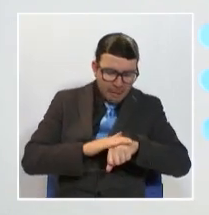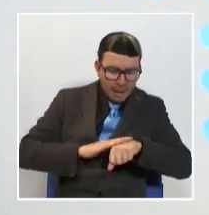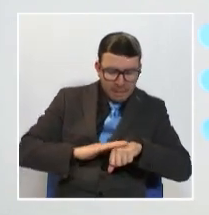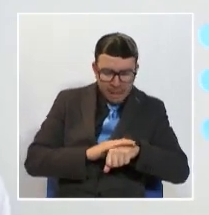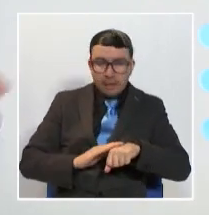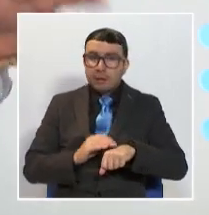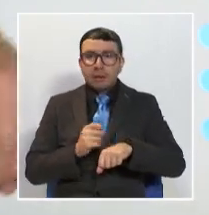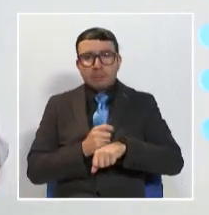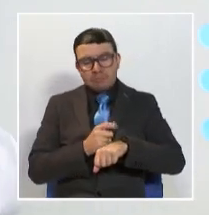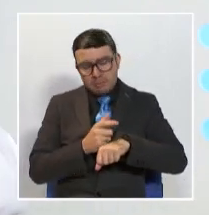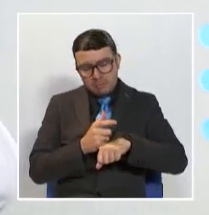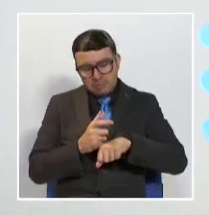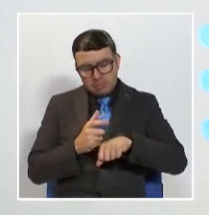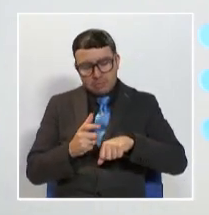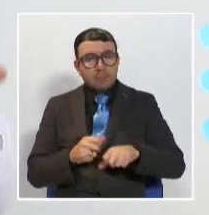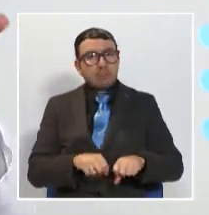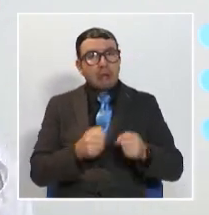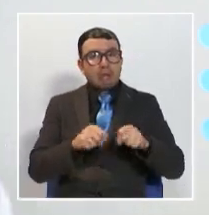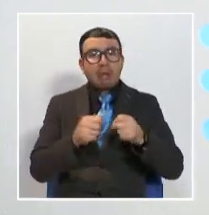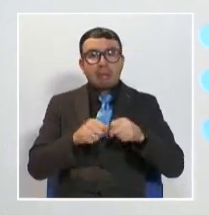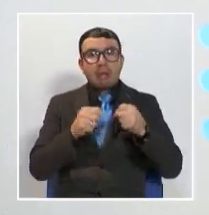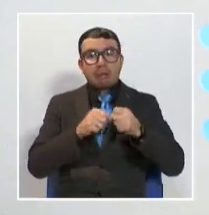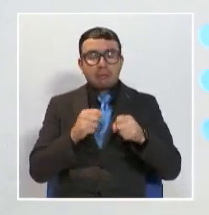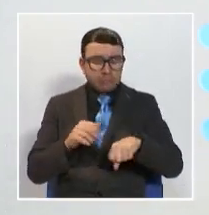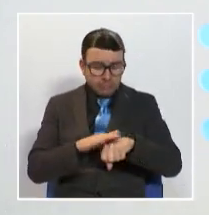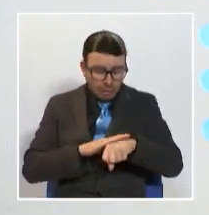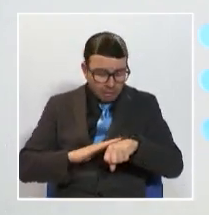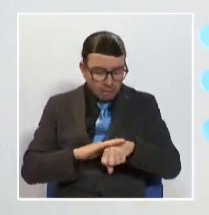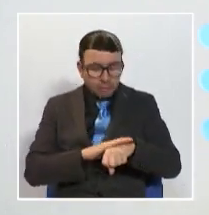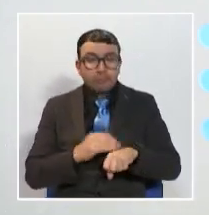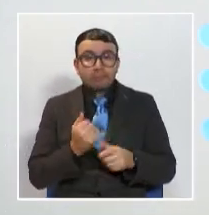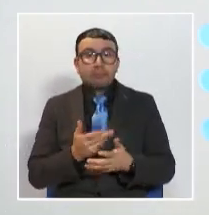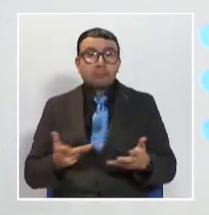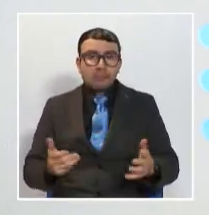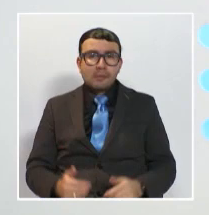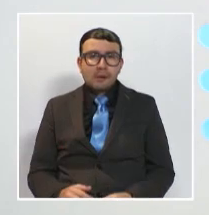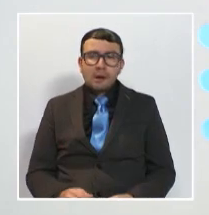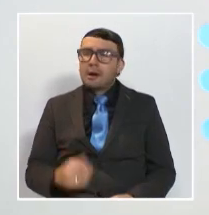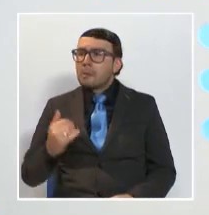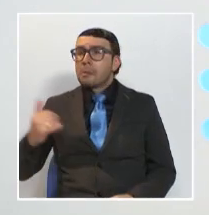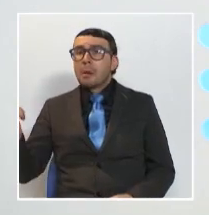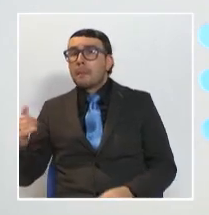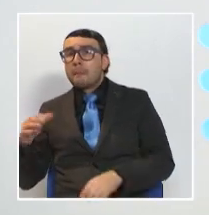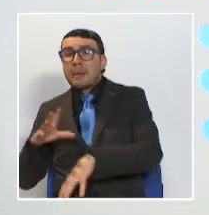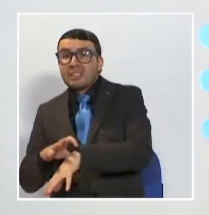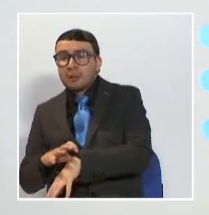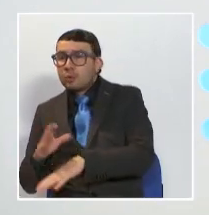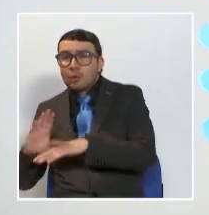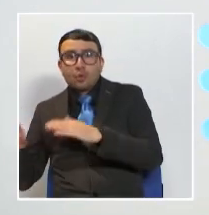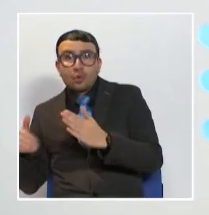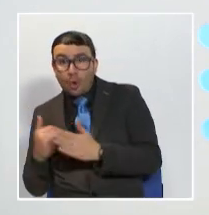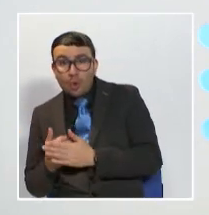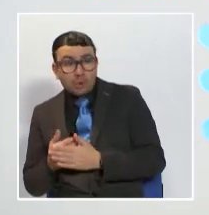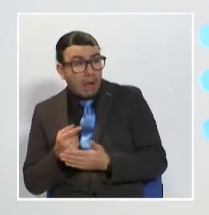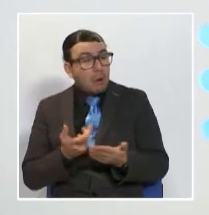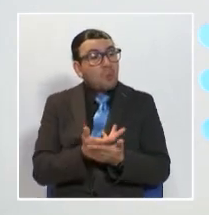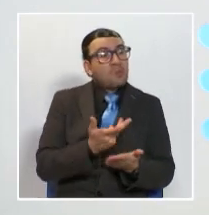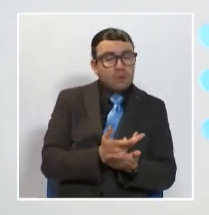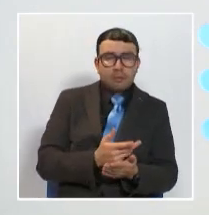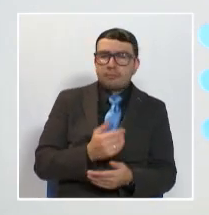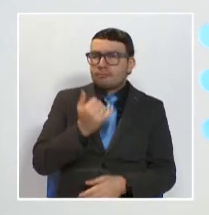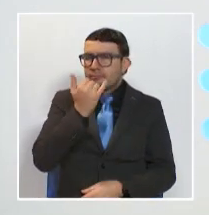la abuelita, de la tía, de esta droguería, de la otra, porque en medicina todo el mundo formula, ponen y quitan, sin un